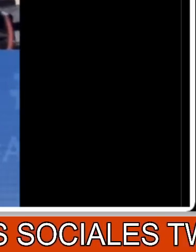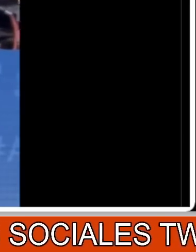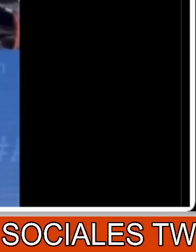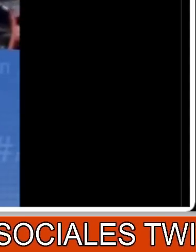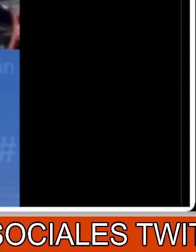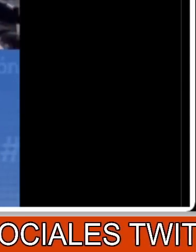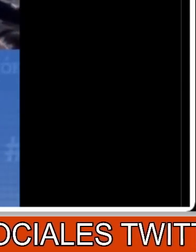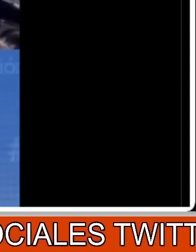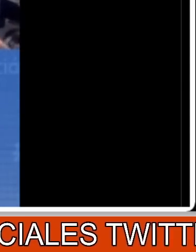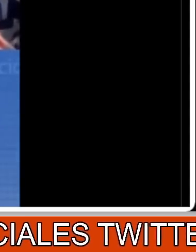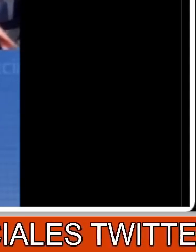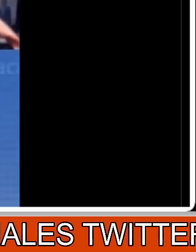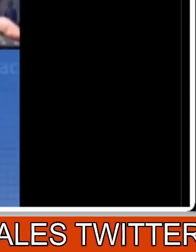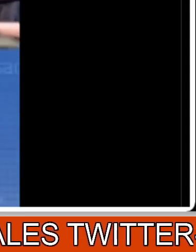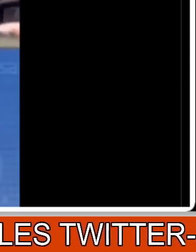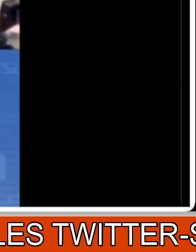el dinero del INE.